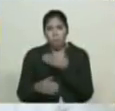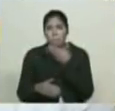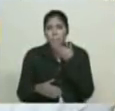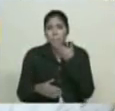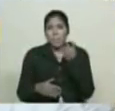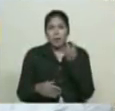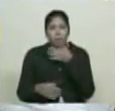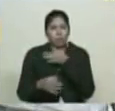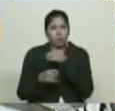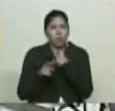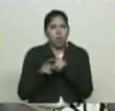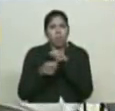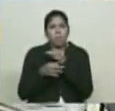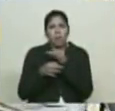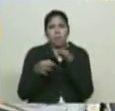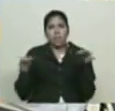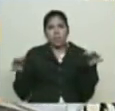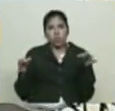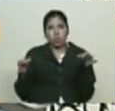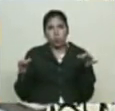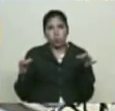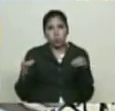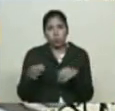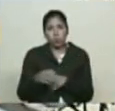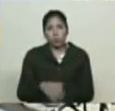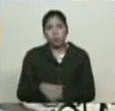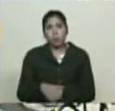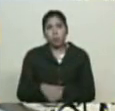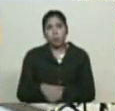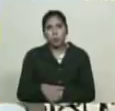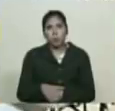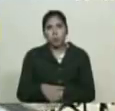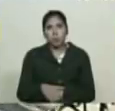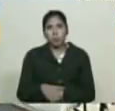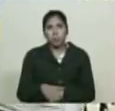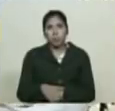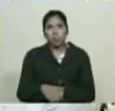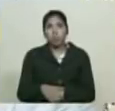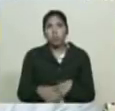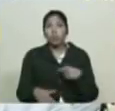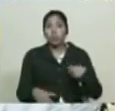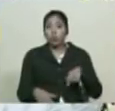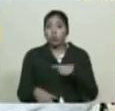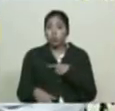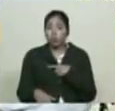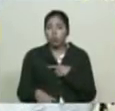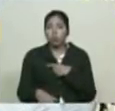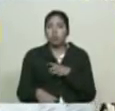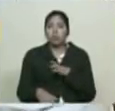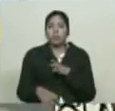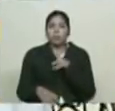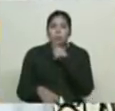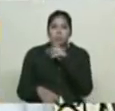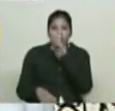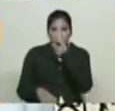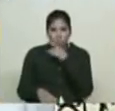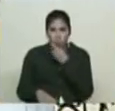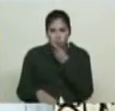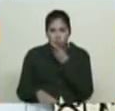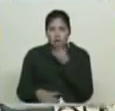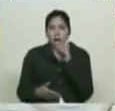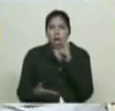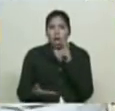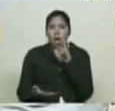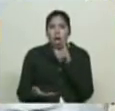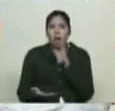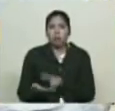están perfeccionadas. Pero además, nosotros, en cumplimiento del acuerdo de República Dominicana, estamos convocando